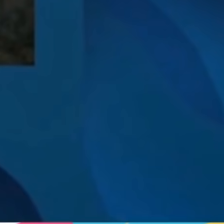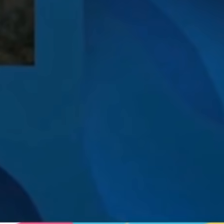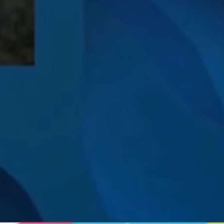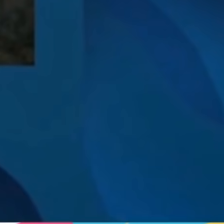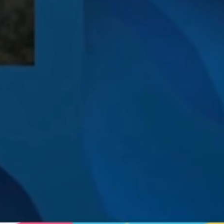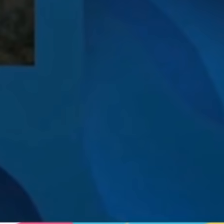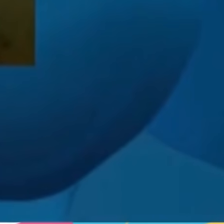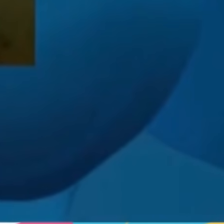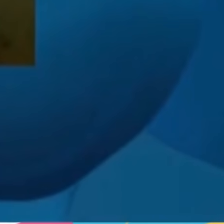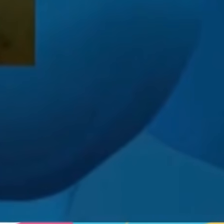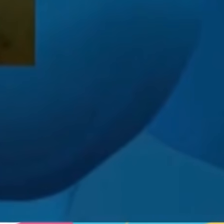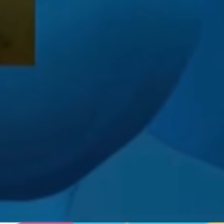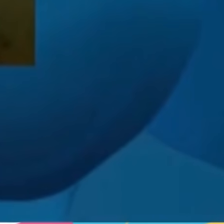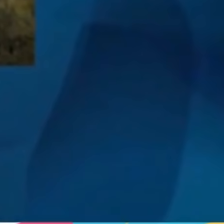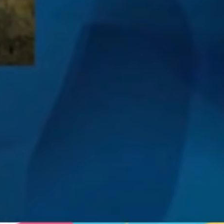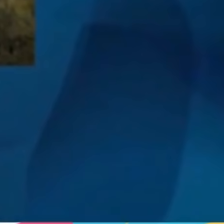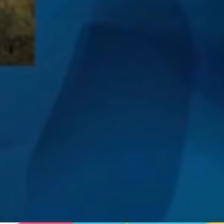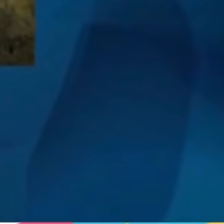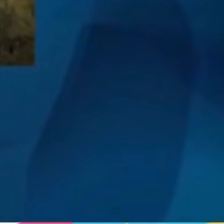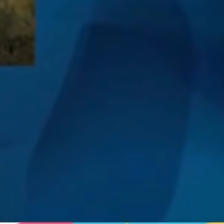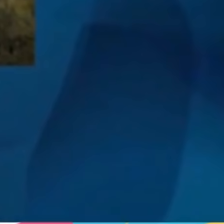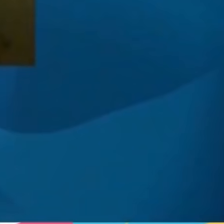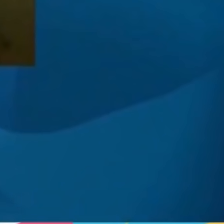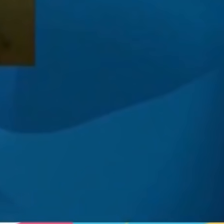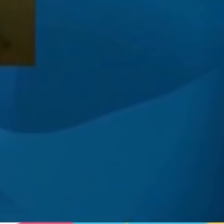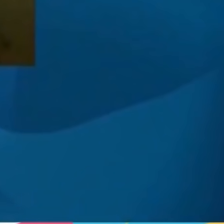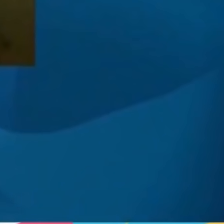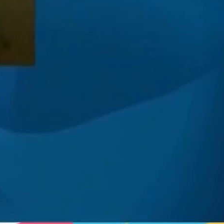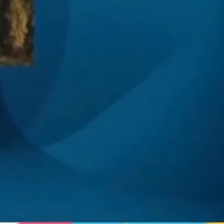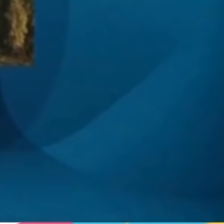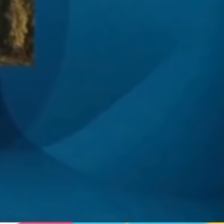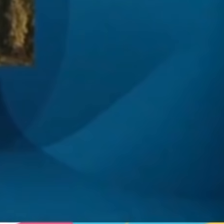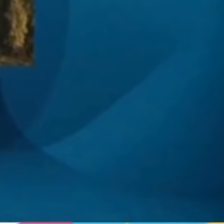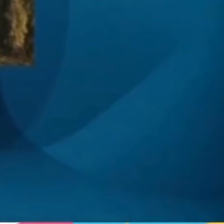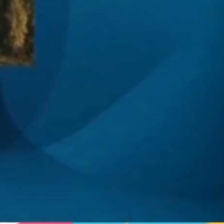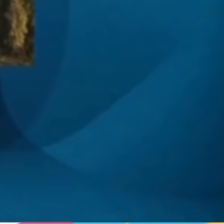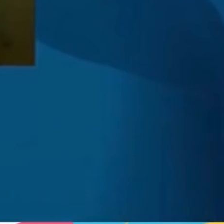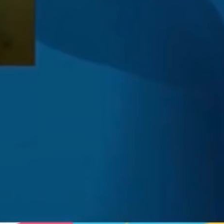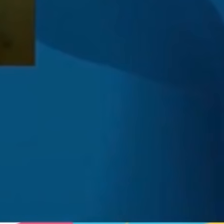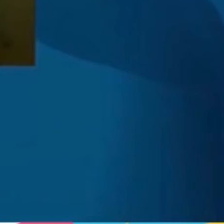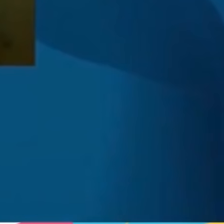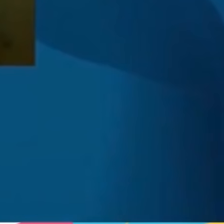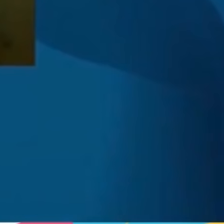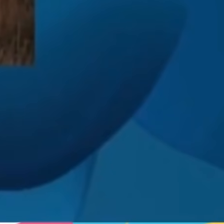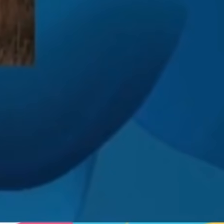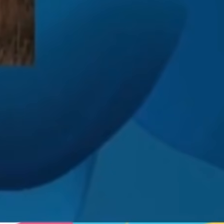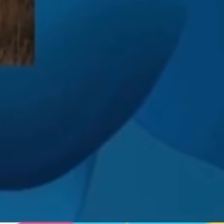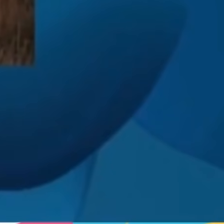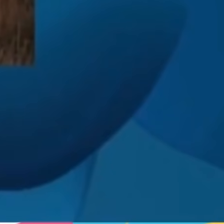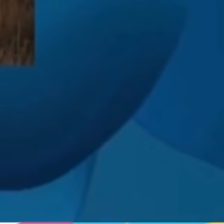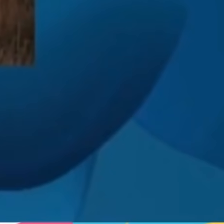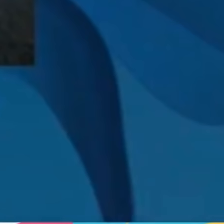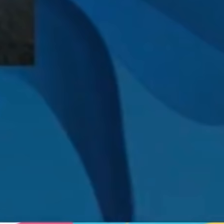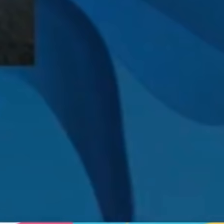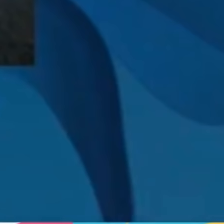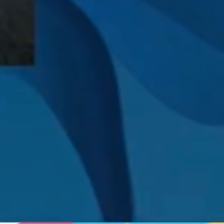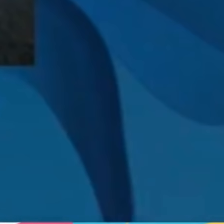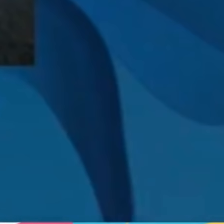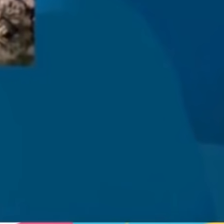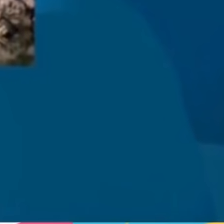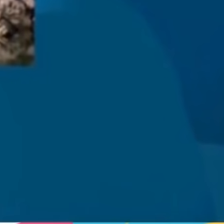Matorrales, bosques templados, selvas secas, selvas húmedas, pastizales, bosques